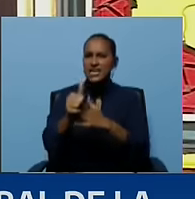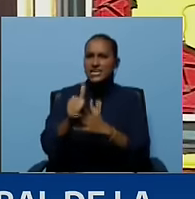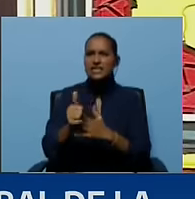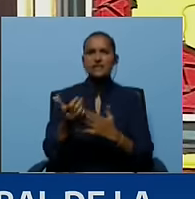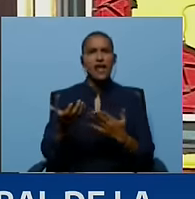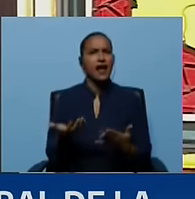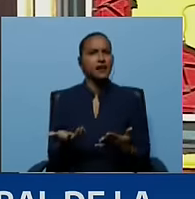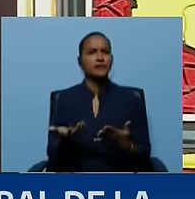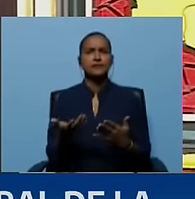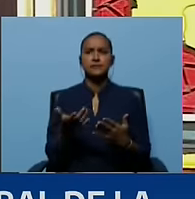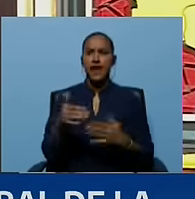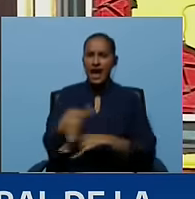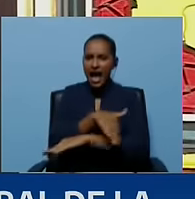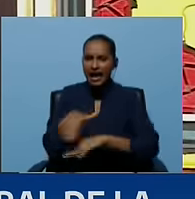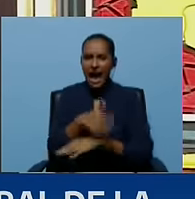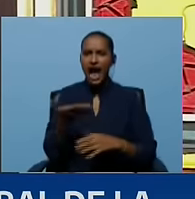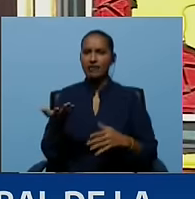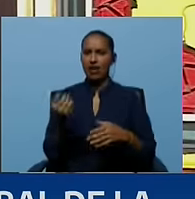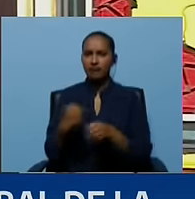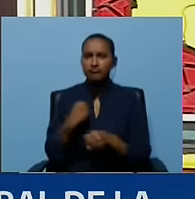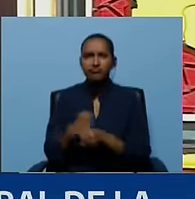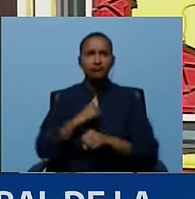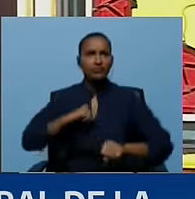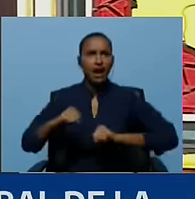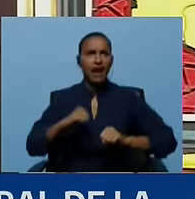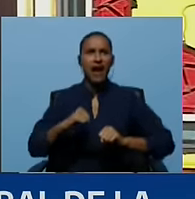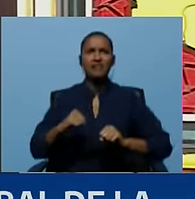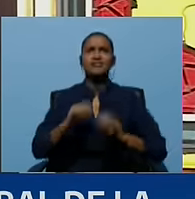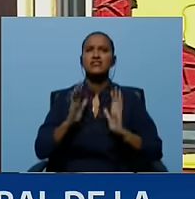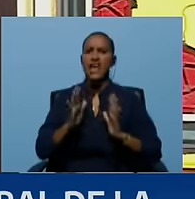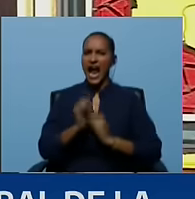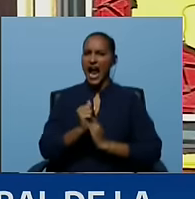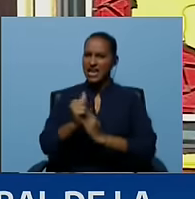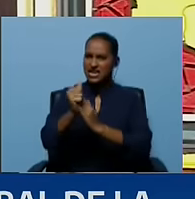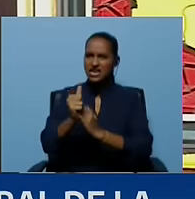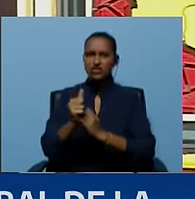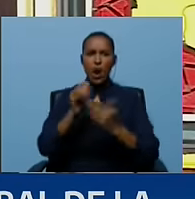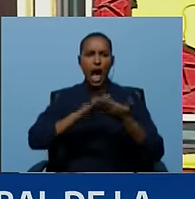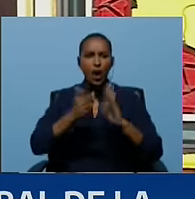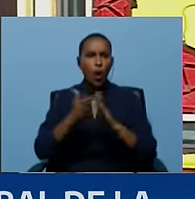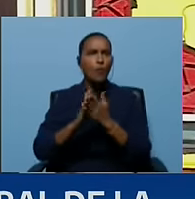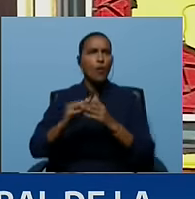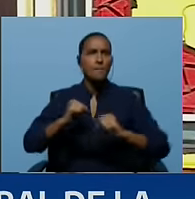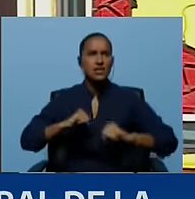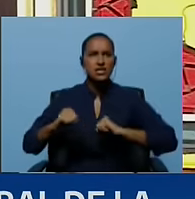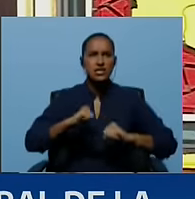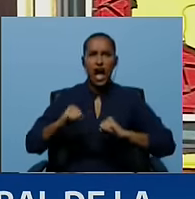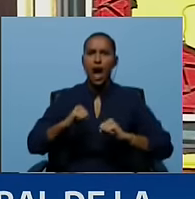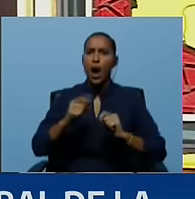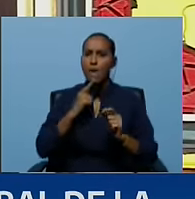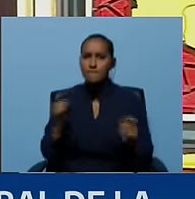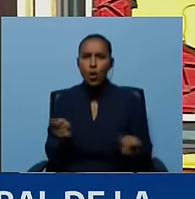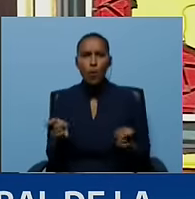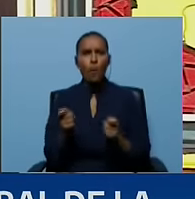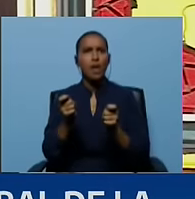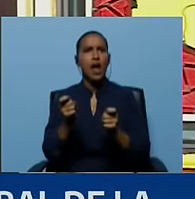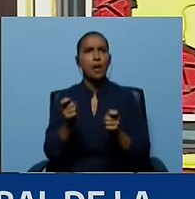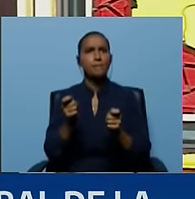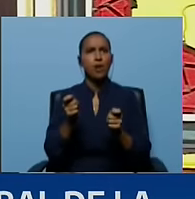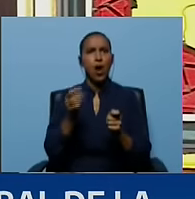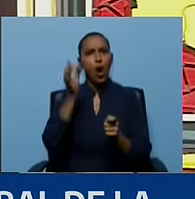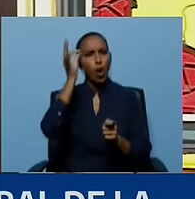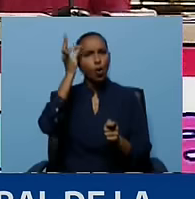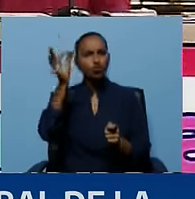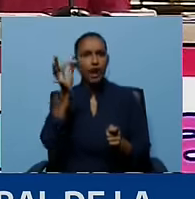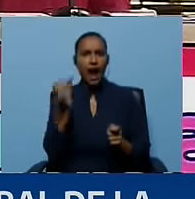Delcy, Ángel. Tremendo líder ahí en una comuna. Venimos y lo promovemos, concejal. No le ve la cara más